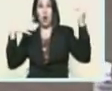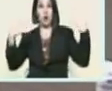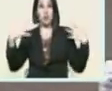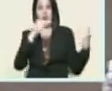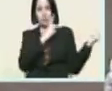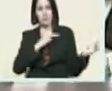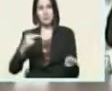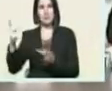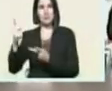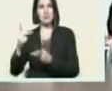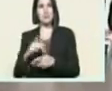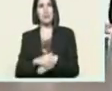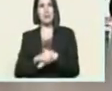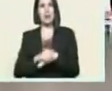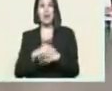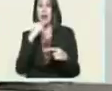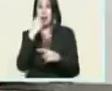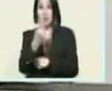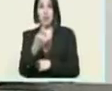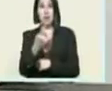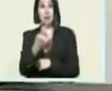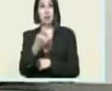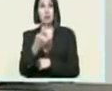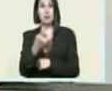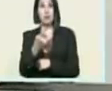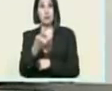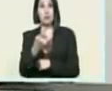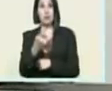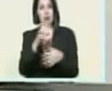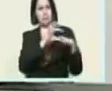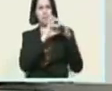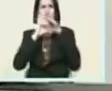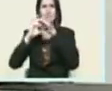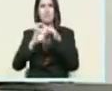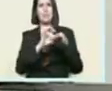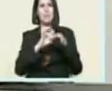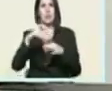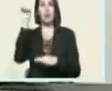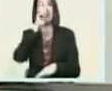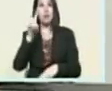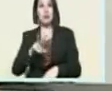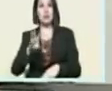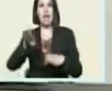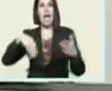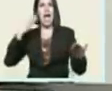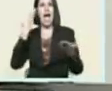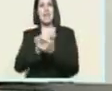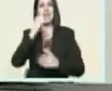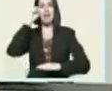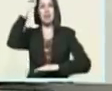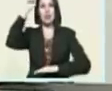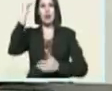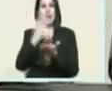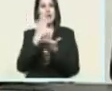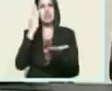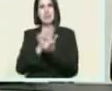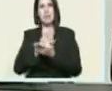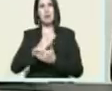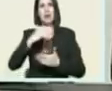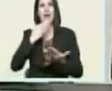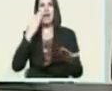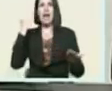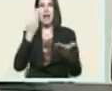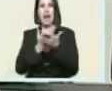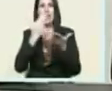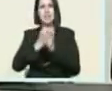Los invito. Y les digo, con la unión de Venezuela, hasta la victoria siempre.